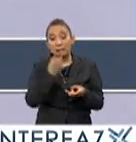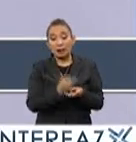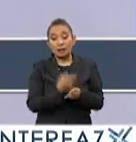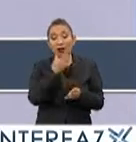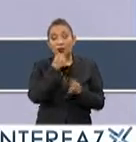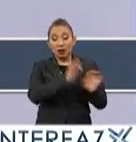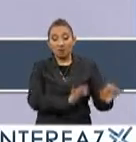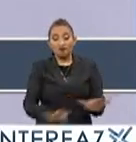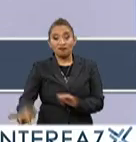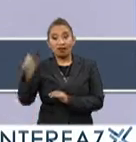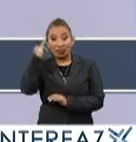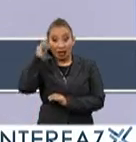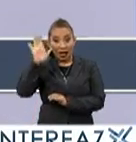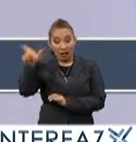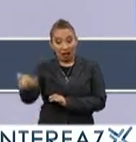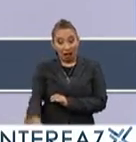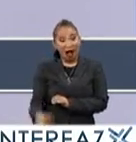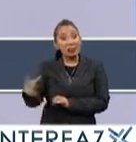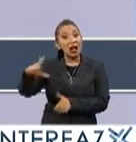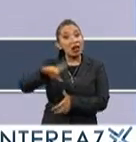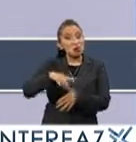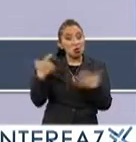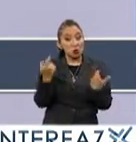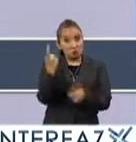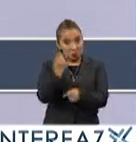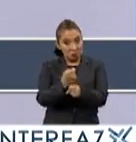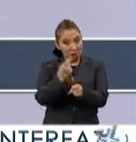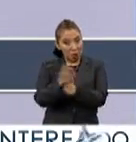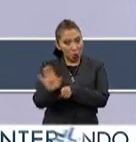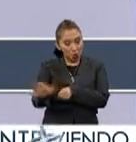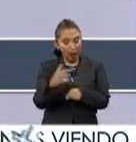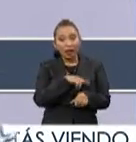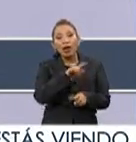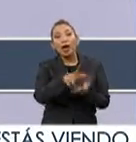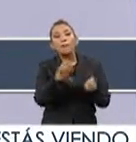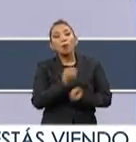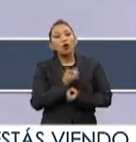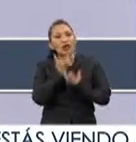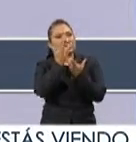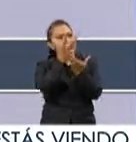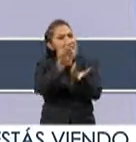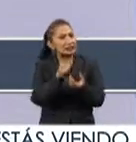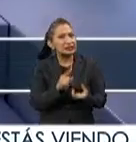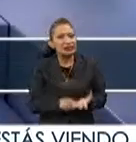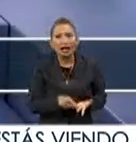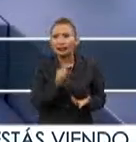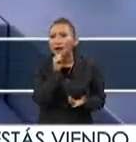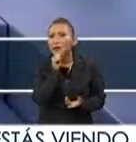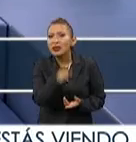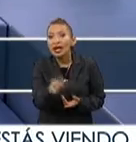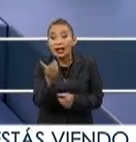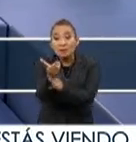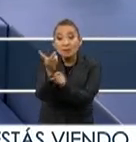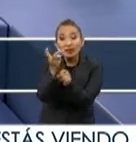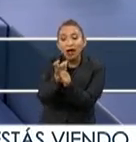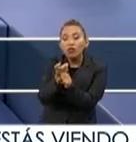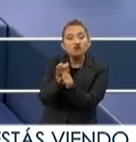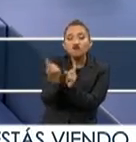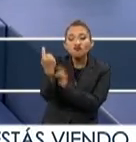pianista indígena de Latinoamérica, vamos a tener poesía, vamos a tener como